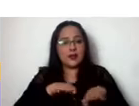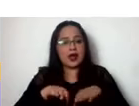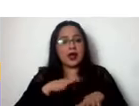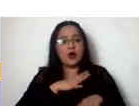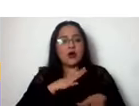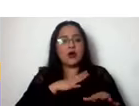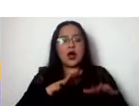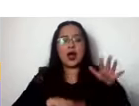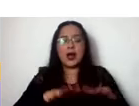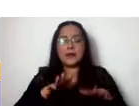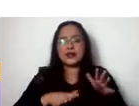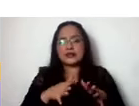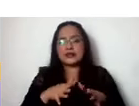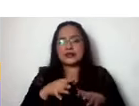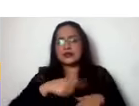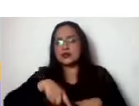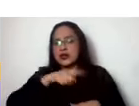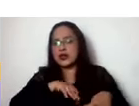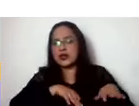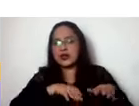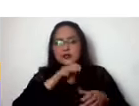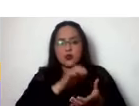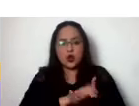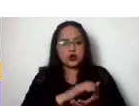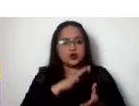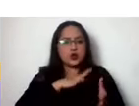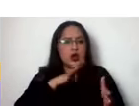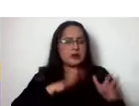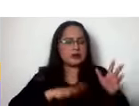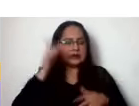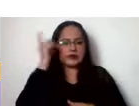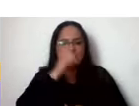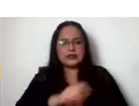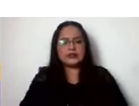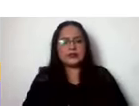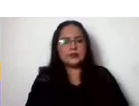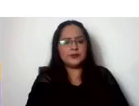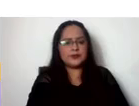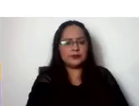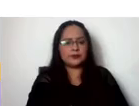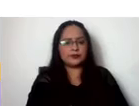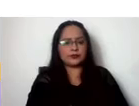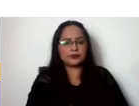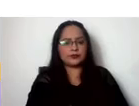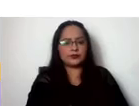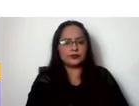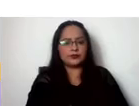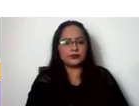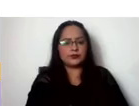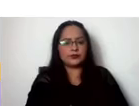entre cónyuges, al principio fue así como un boom, para bien y